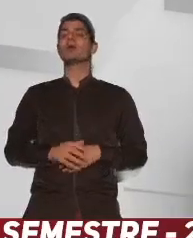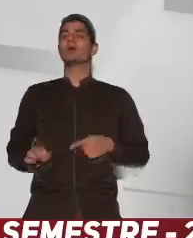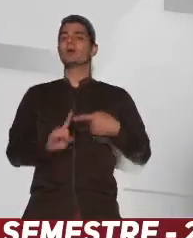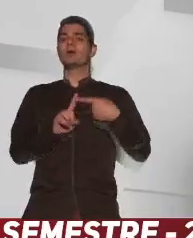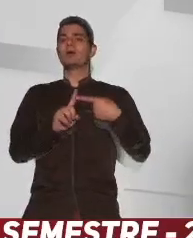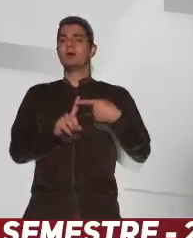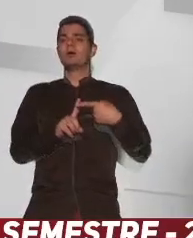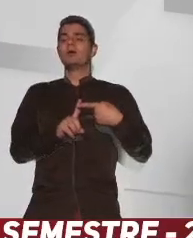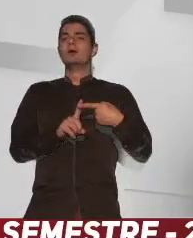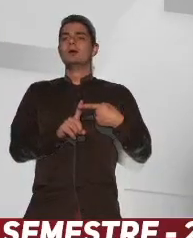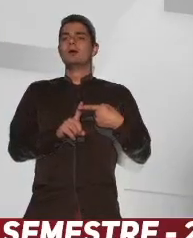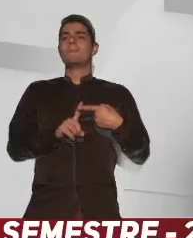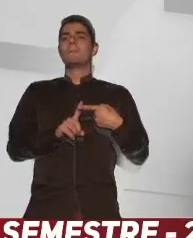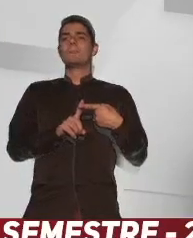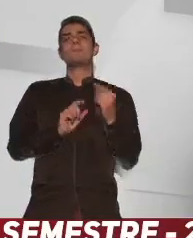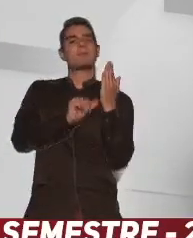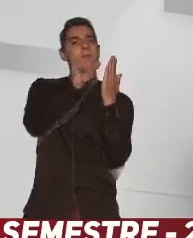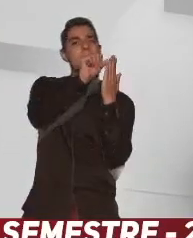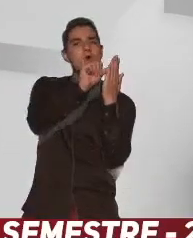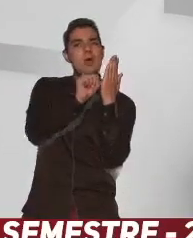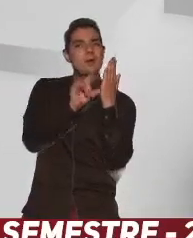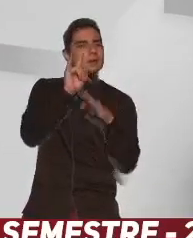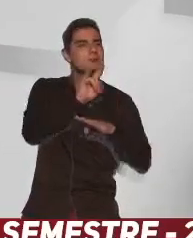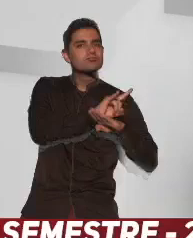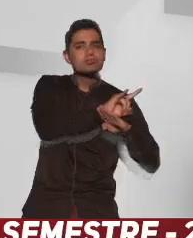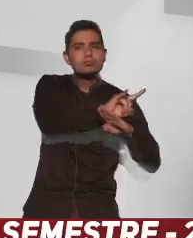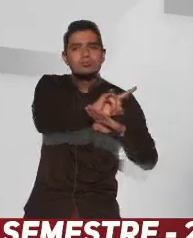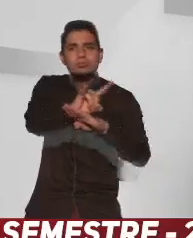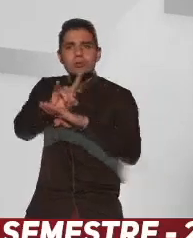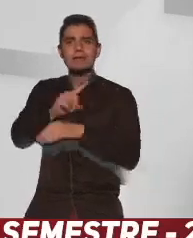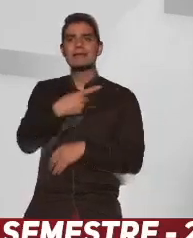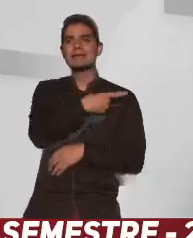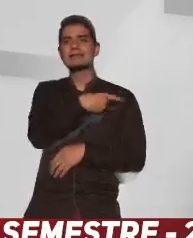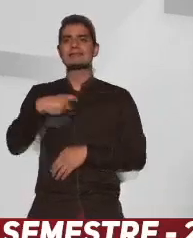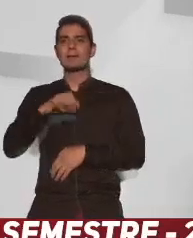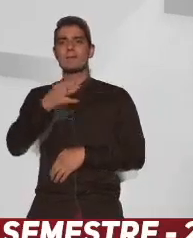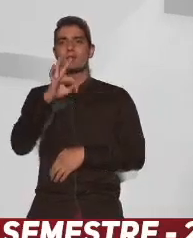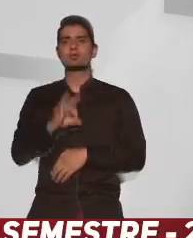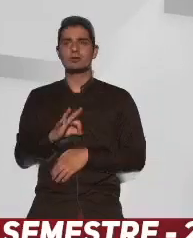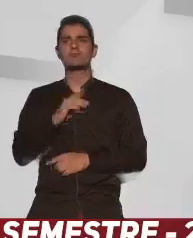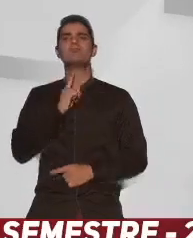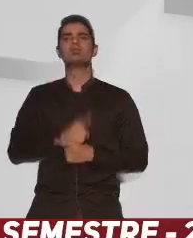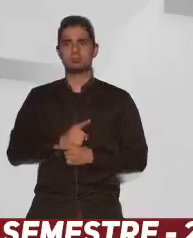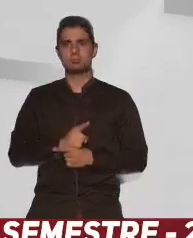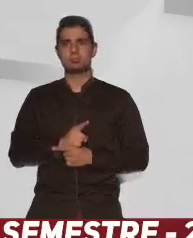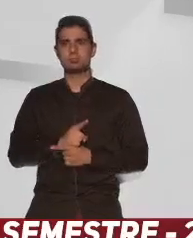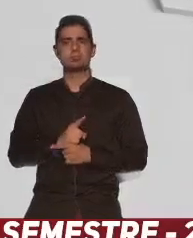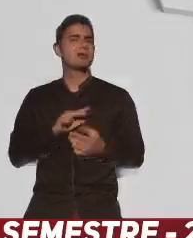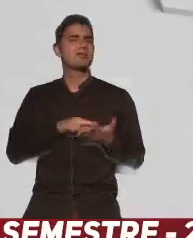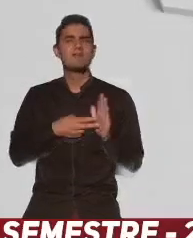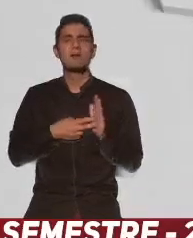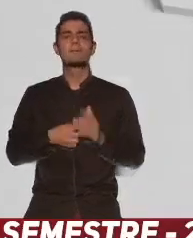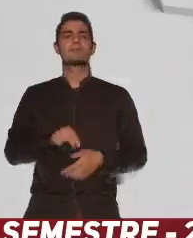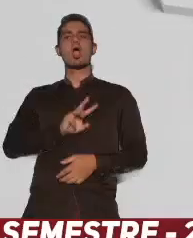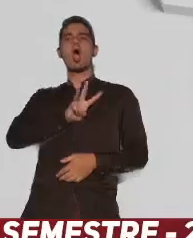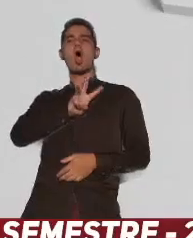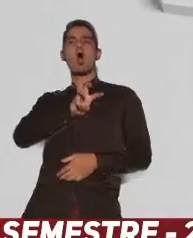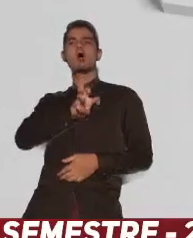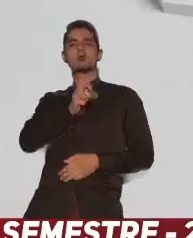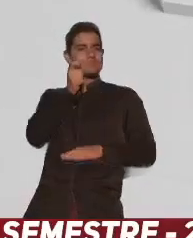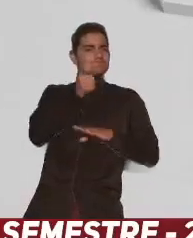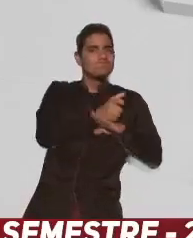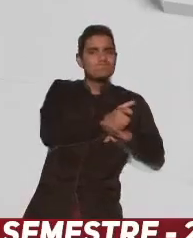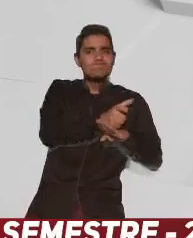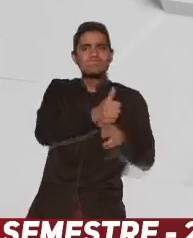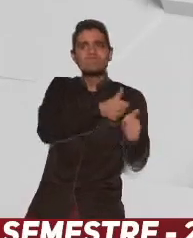del programa de inspección, lo que traduce en que se realizaron 8 inspecciones de seguimiento, 8